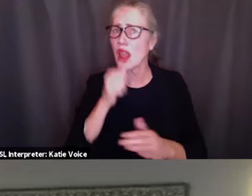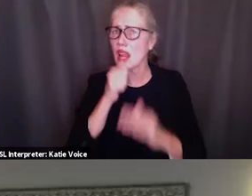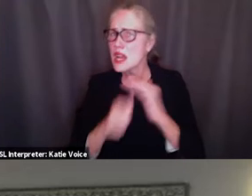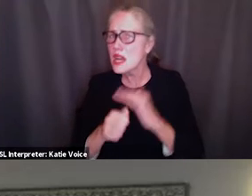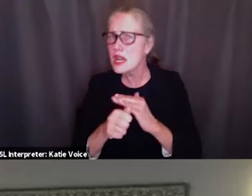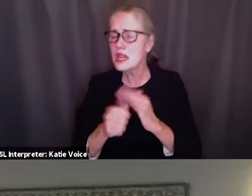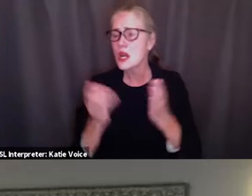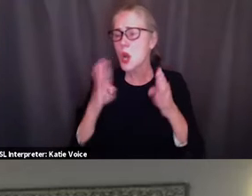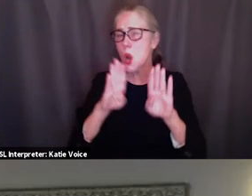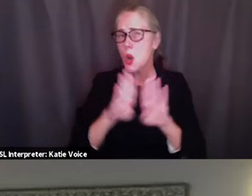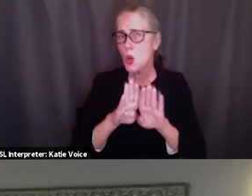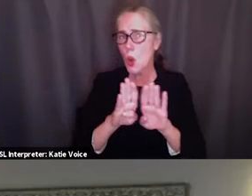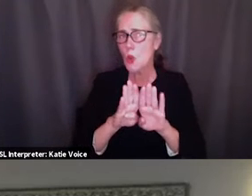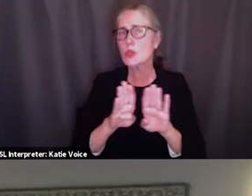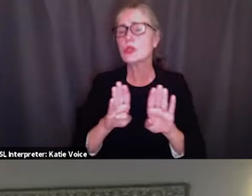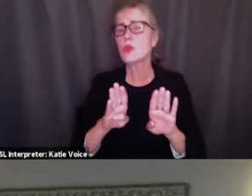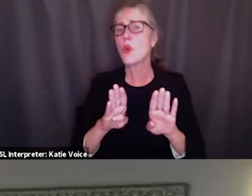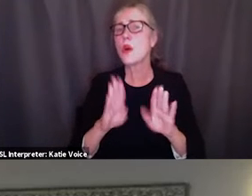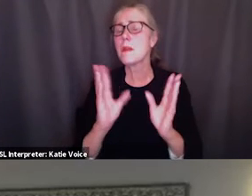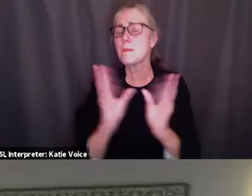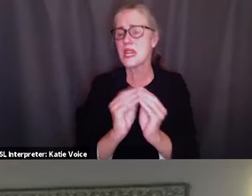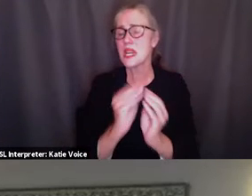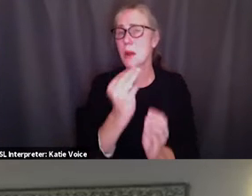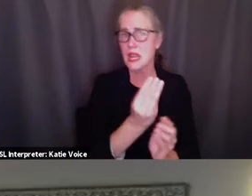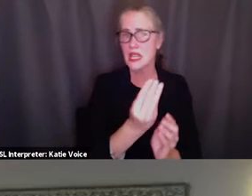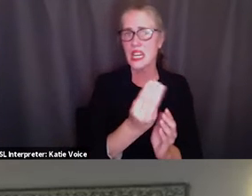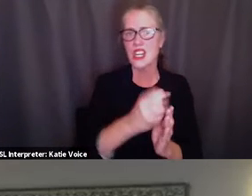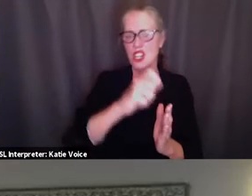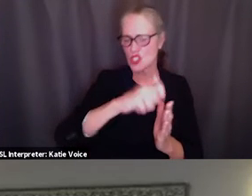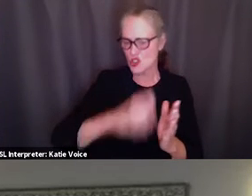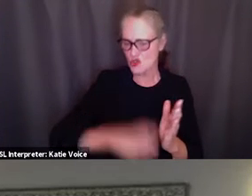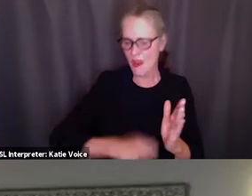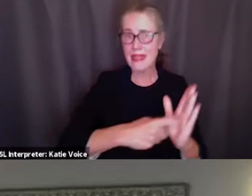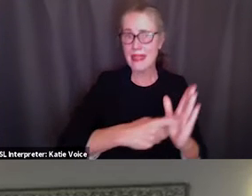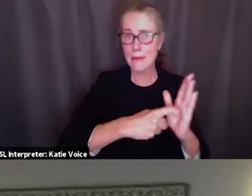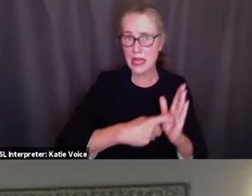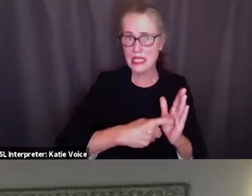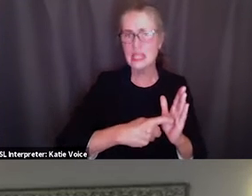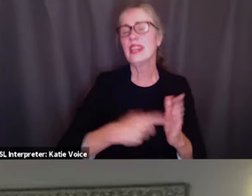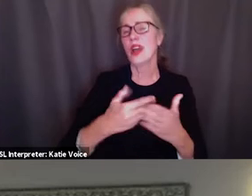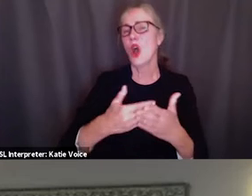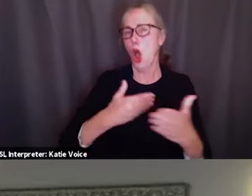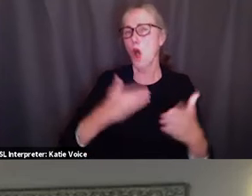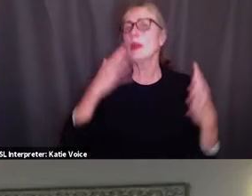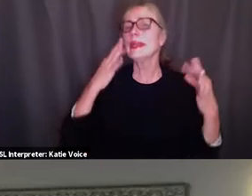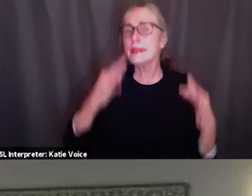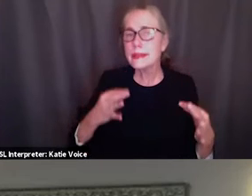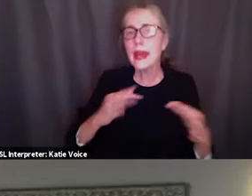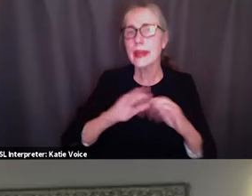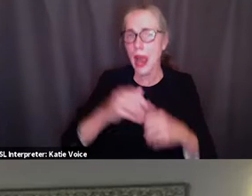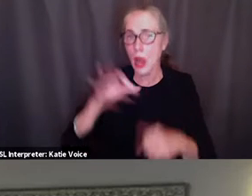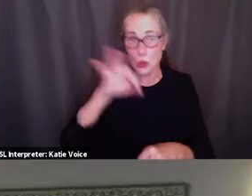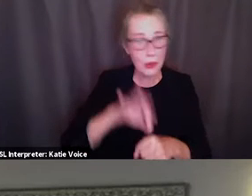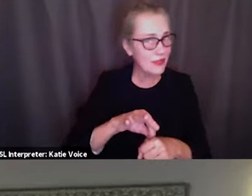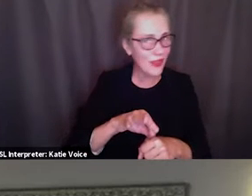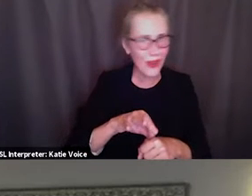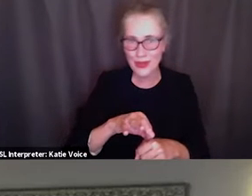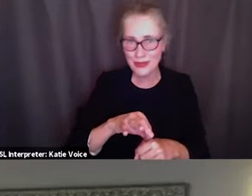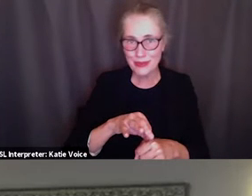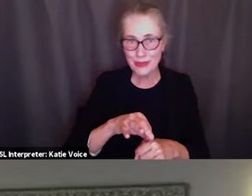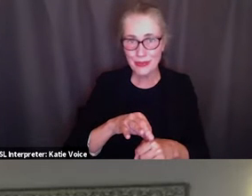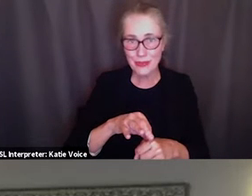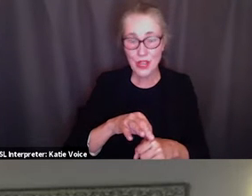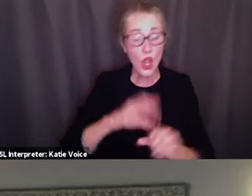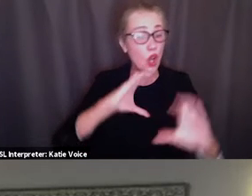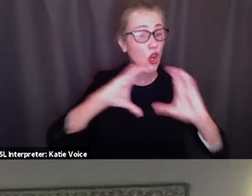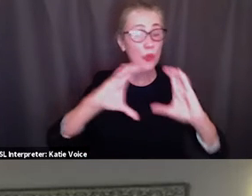decepcionante. Hubo una reunión en privado el lunes para redactar eso.